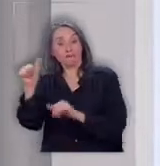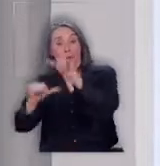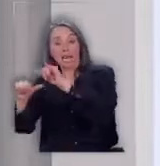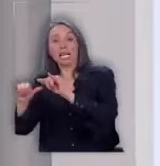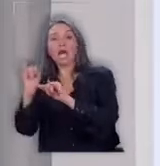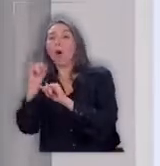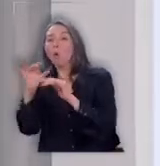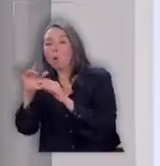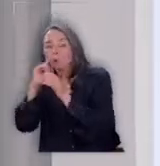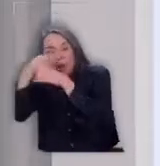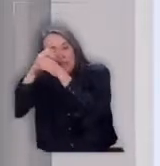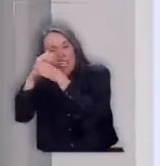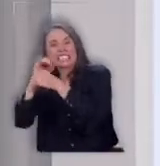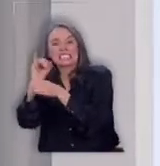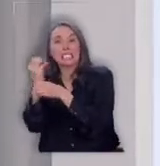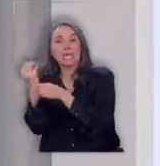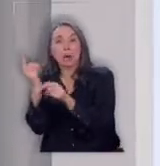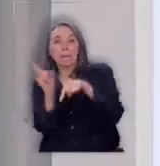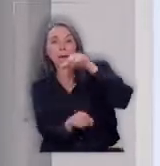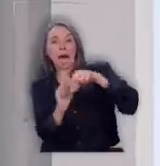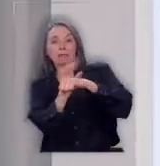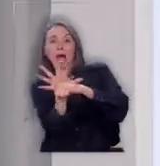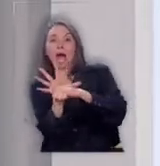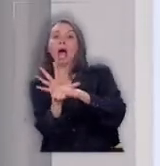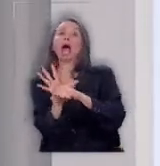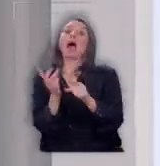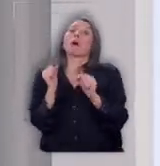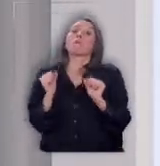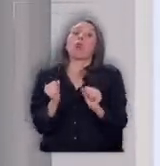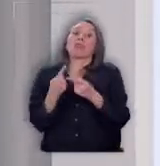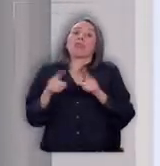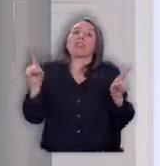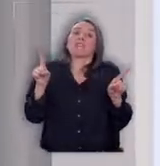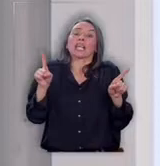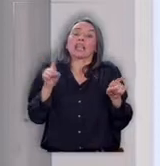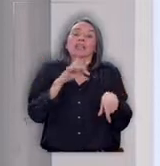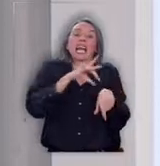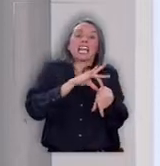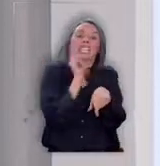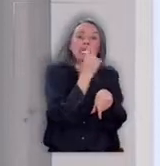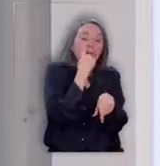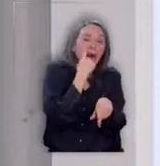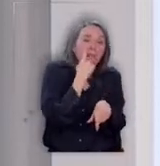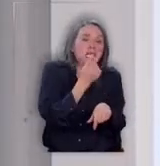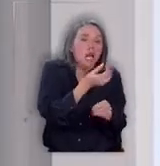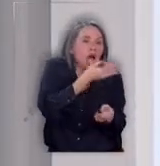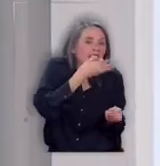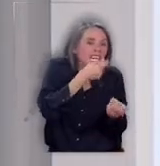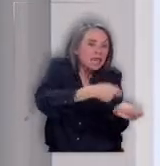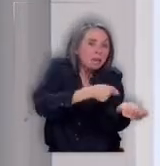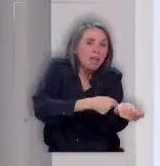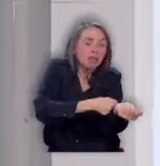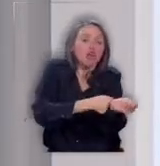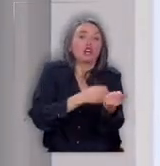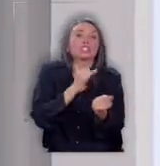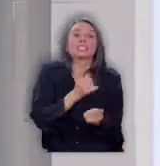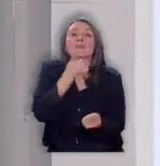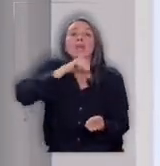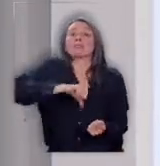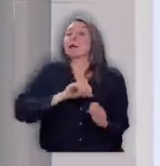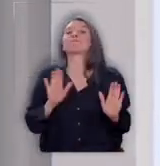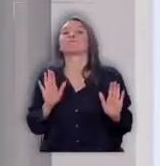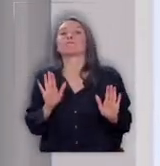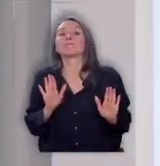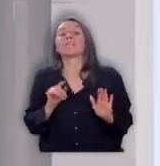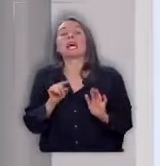necesariamente en en un cambio dramático en la clínica nosotros estamos testeando y hasta el momento los resultados